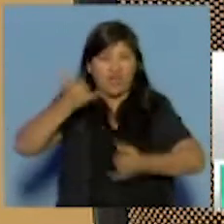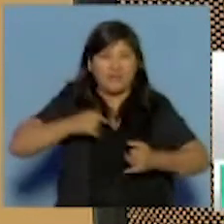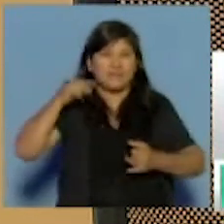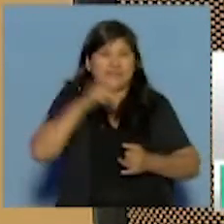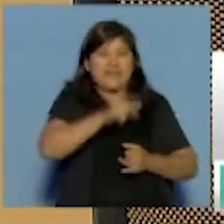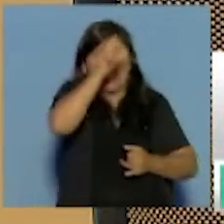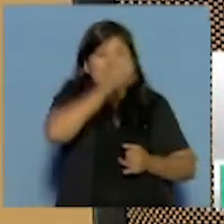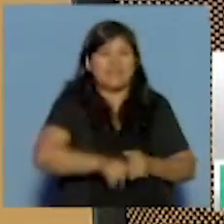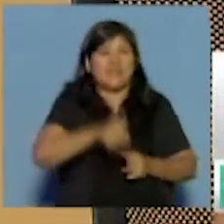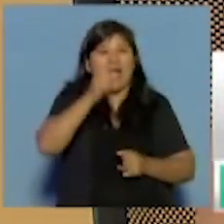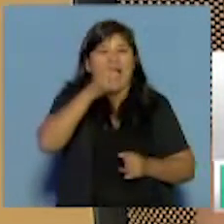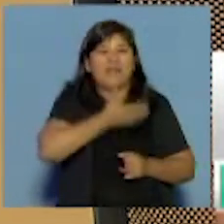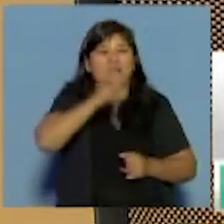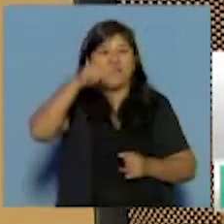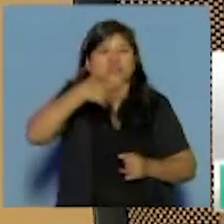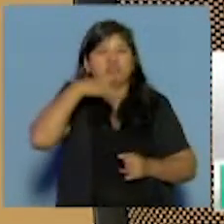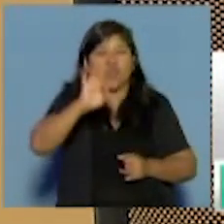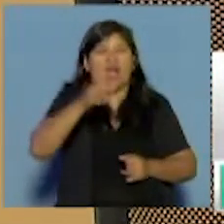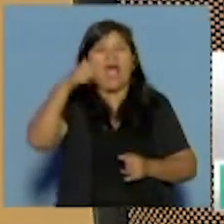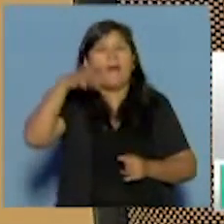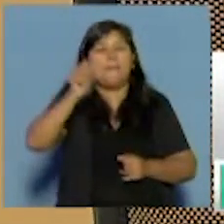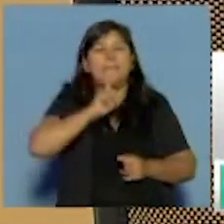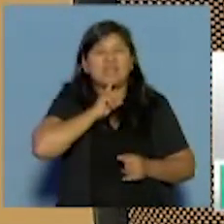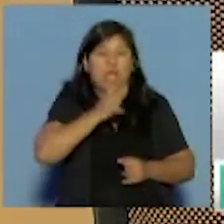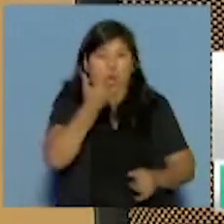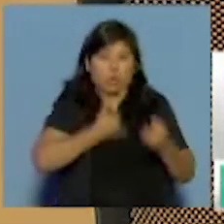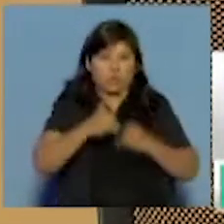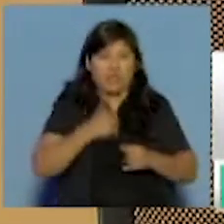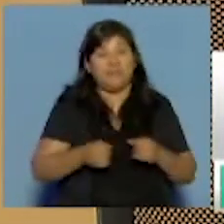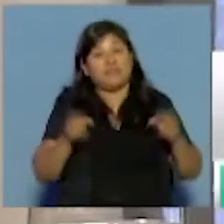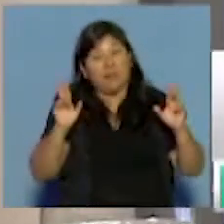amate ojala bueno muchas gracias por estar gracias a todos igual fin de semana igualmente